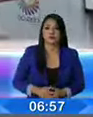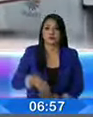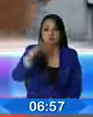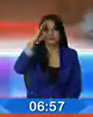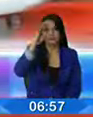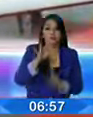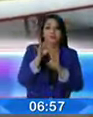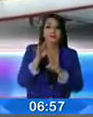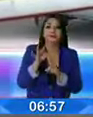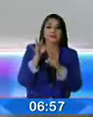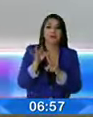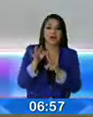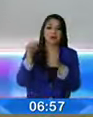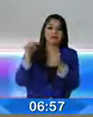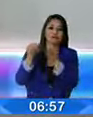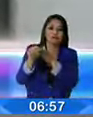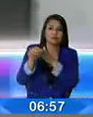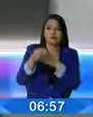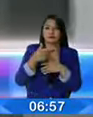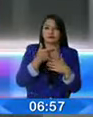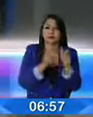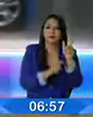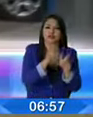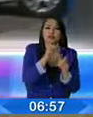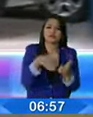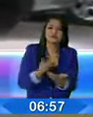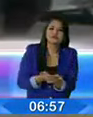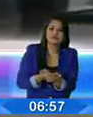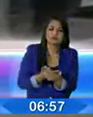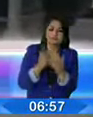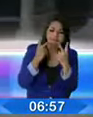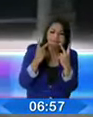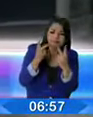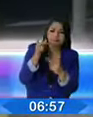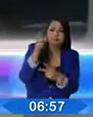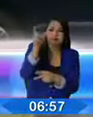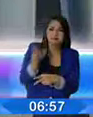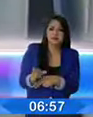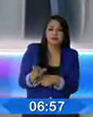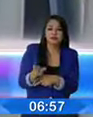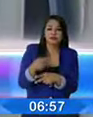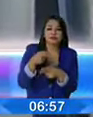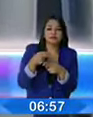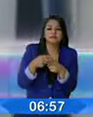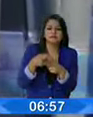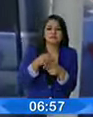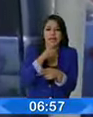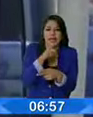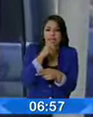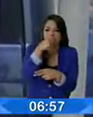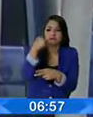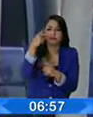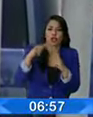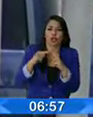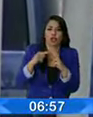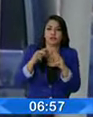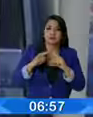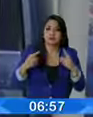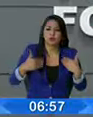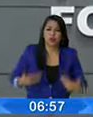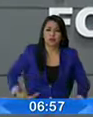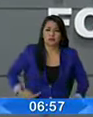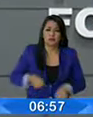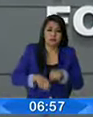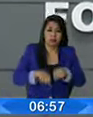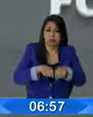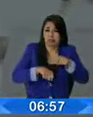Criminalística y Ciencias Forenses arribaron varias personas pretendiendo identificarlo, pero debido al estado de su cuerpo,